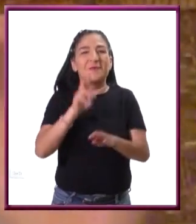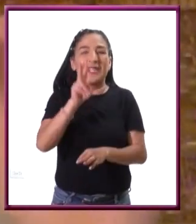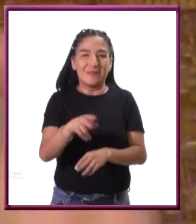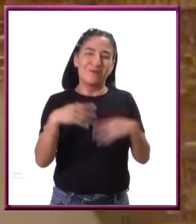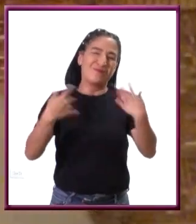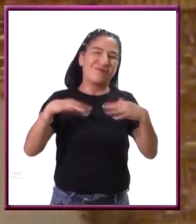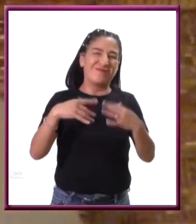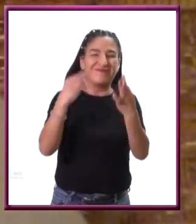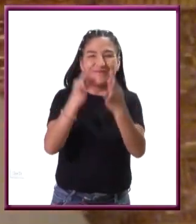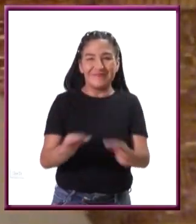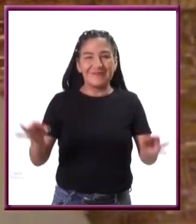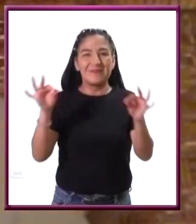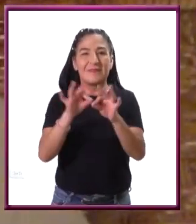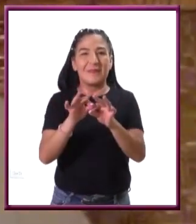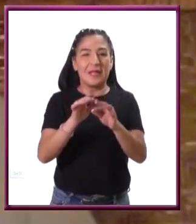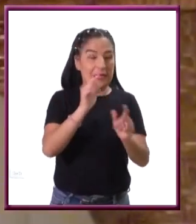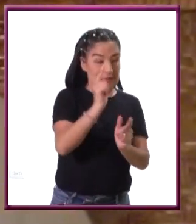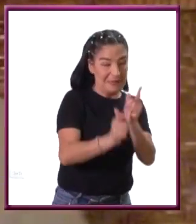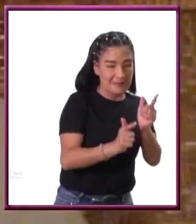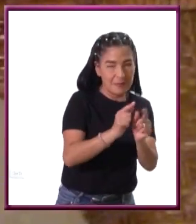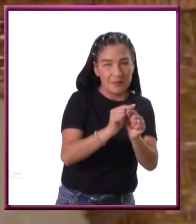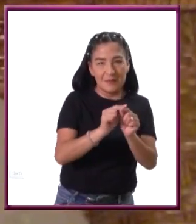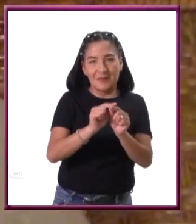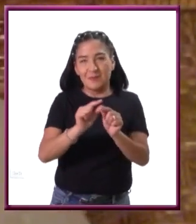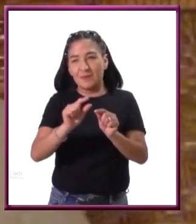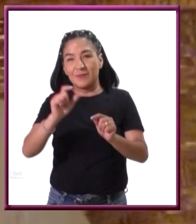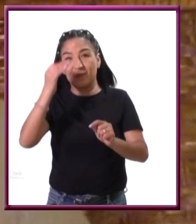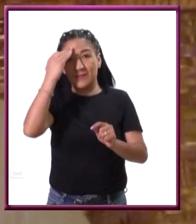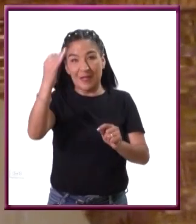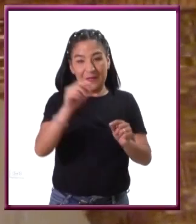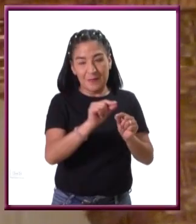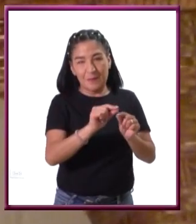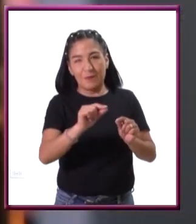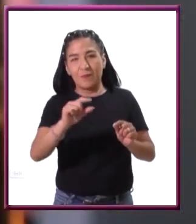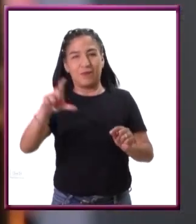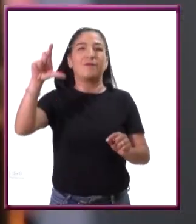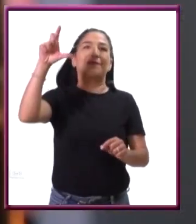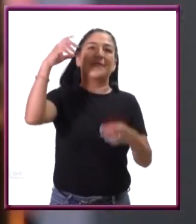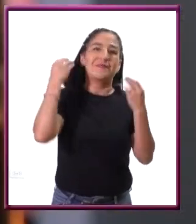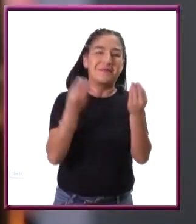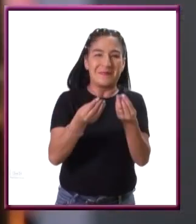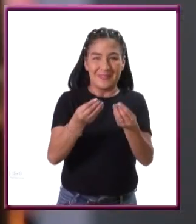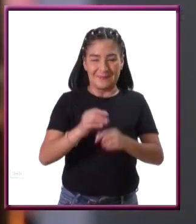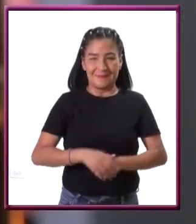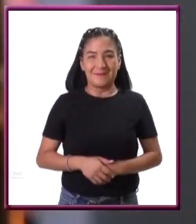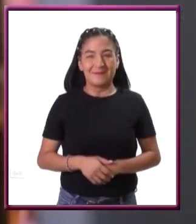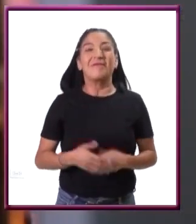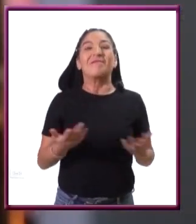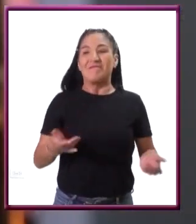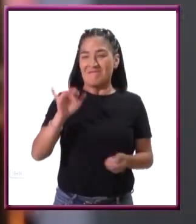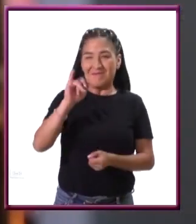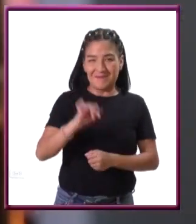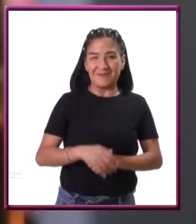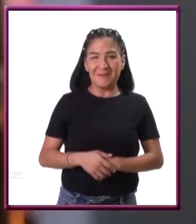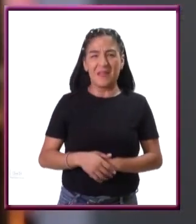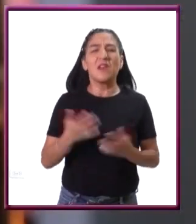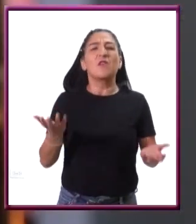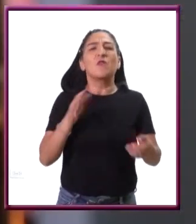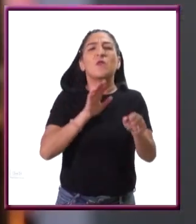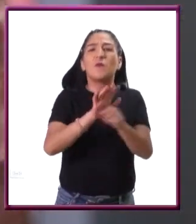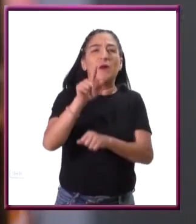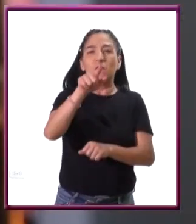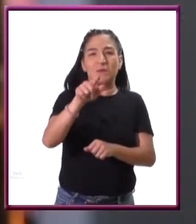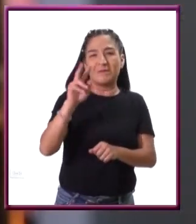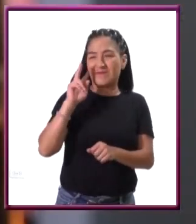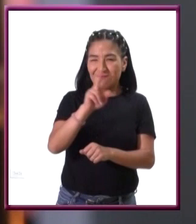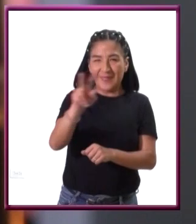Arranca lento, pero después de un tiempo simplemente es insoportable. Así es. ¿Y qué fenómenos naturales podrían